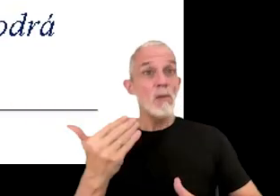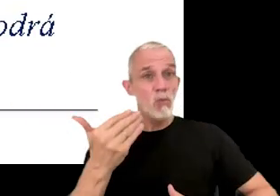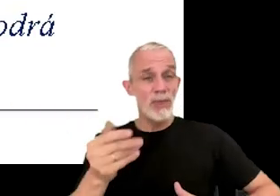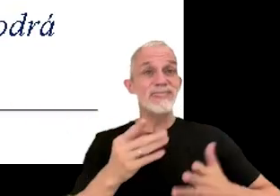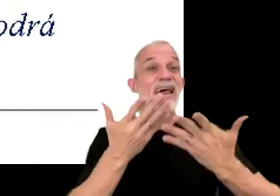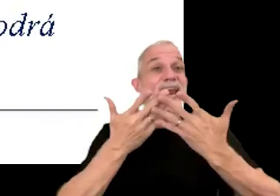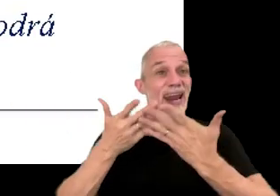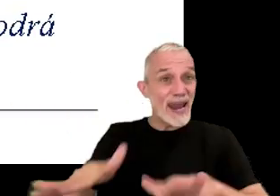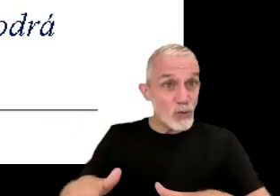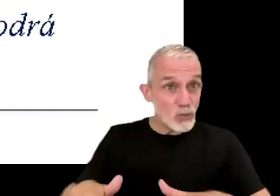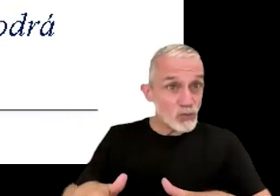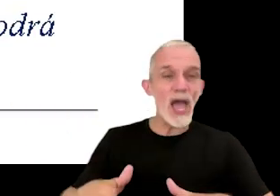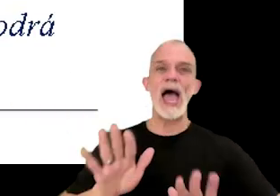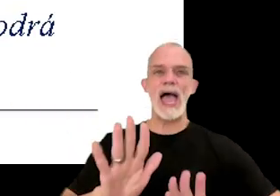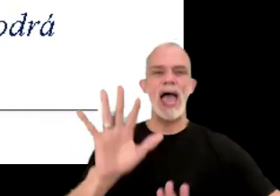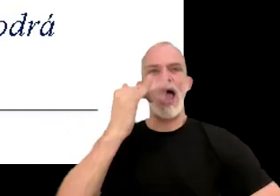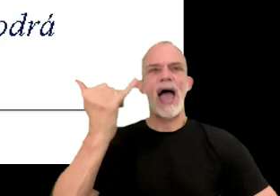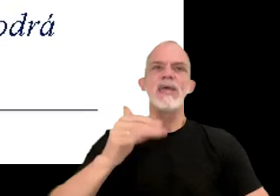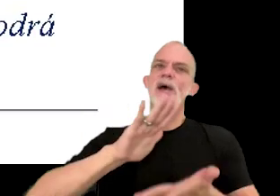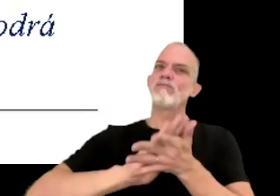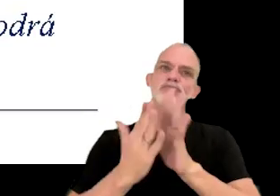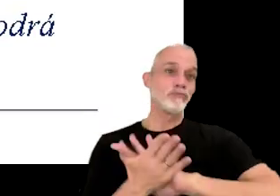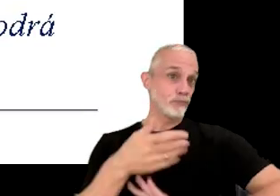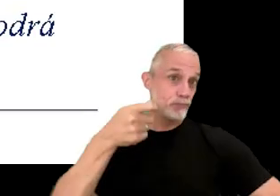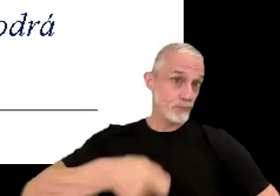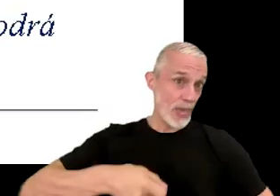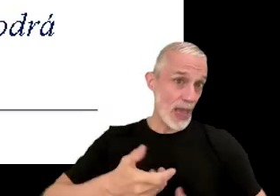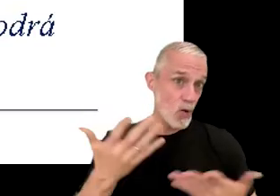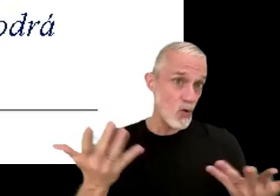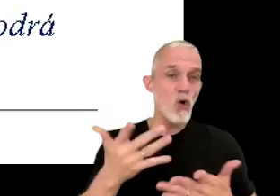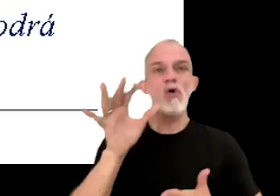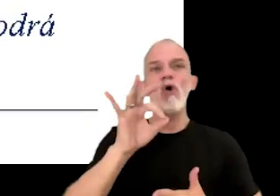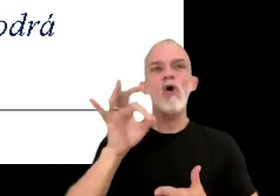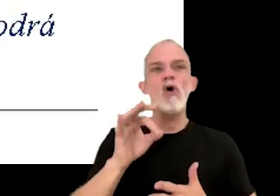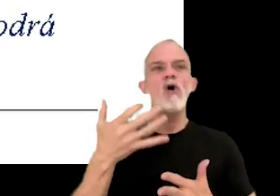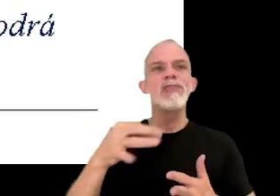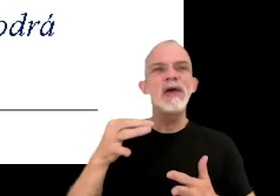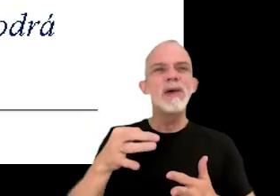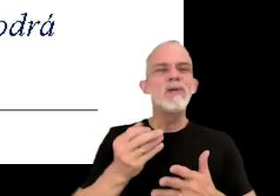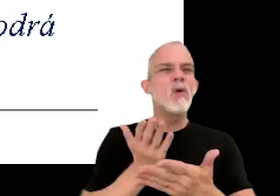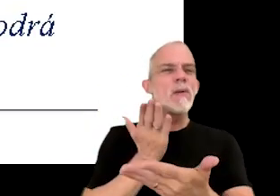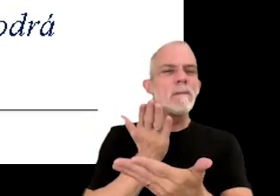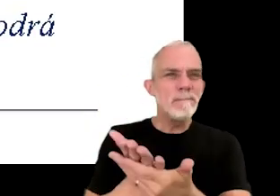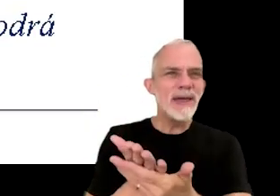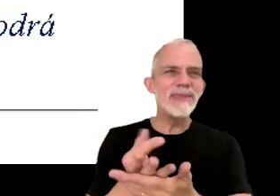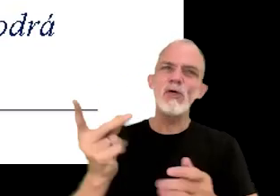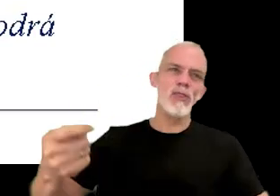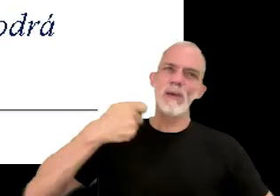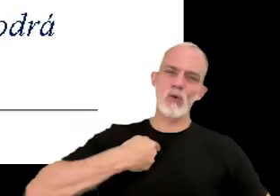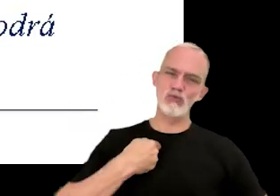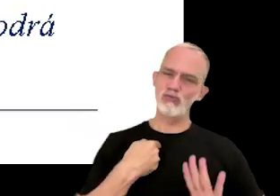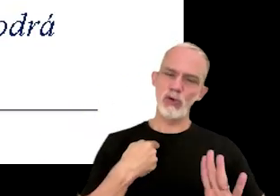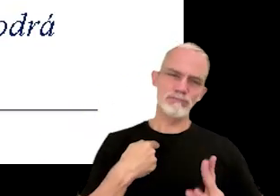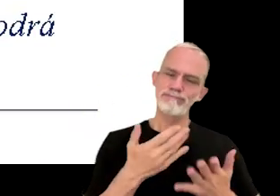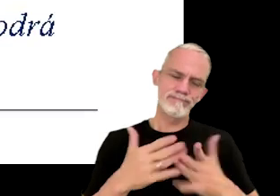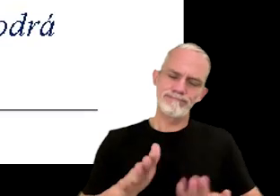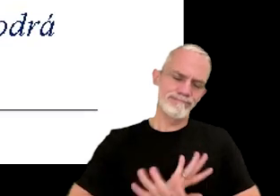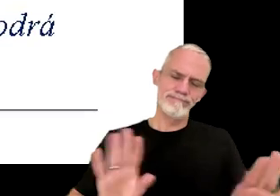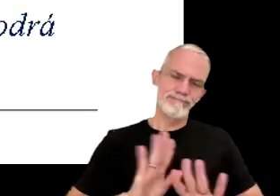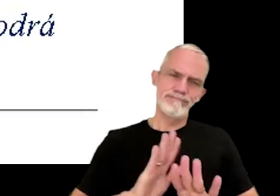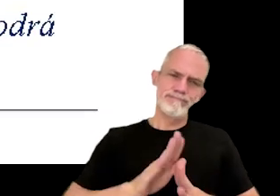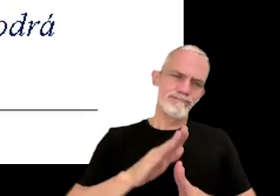habilitará o una compensación, ¿sí? O tendrá que iniciar un pedido de devolución por resolución